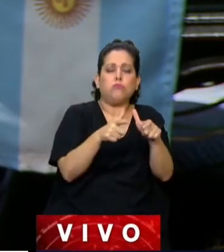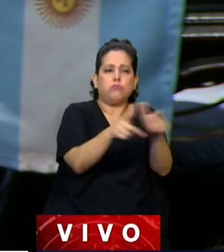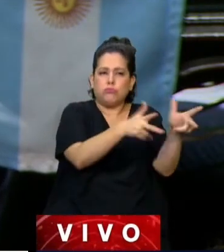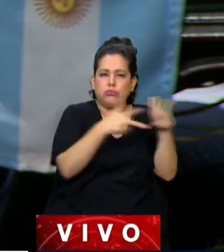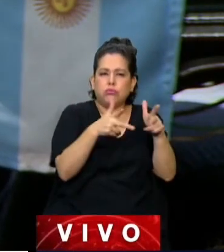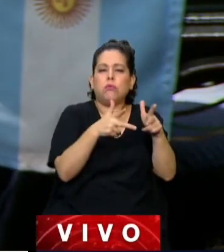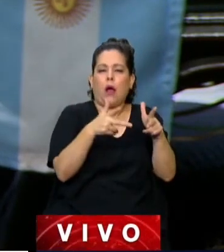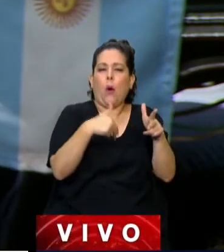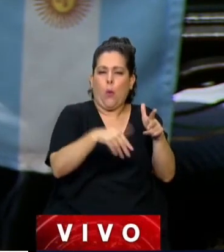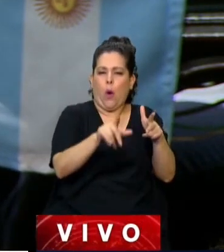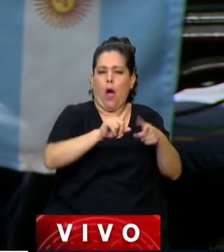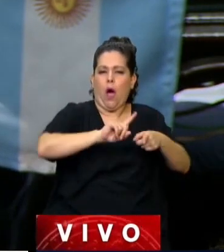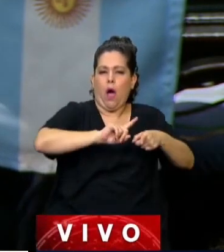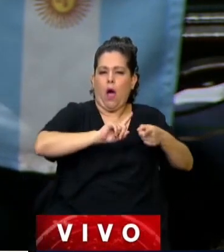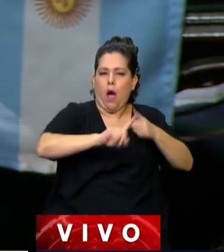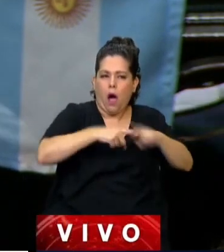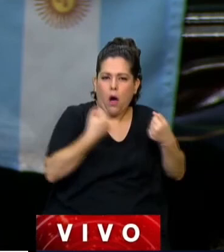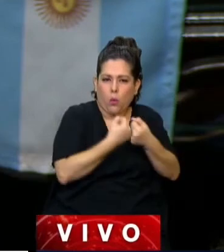quórum.